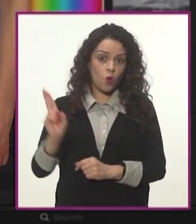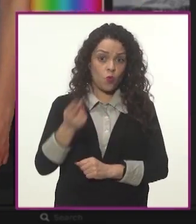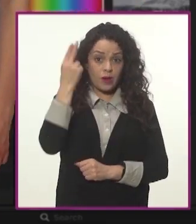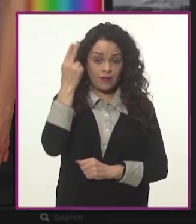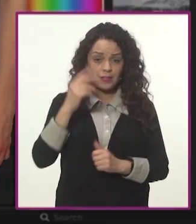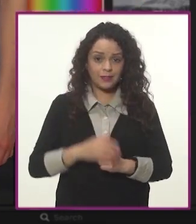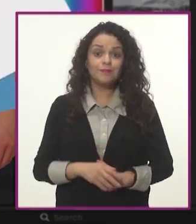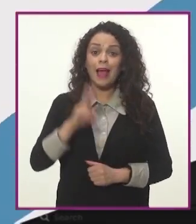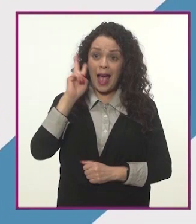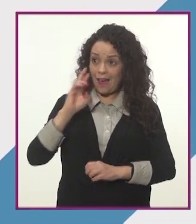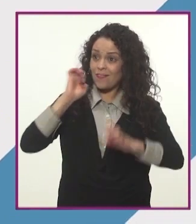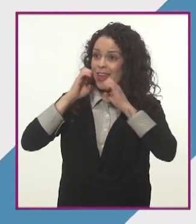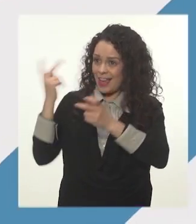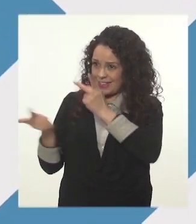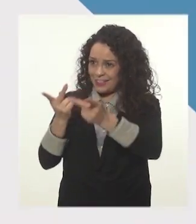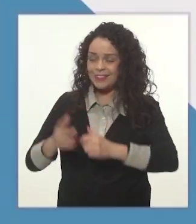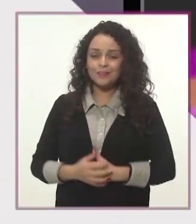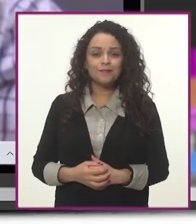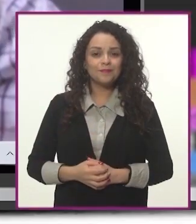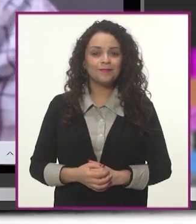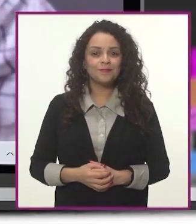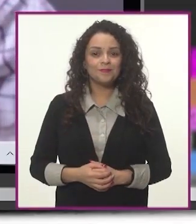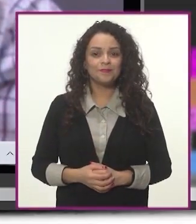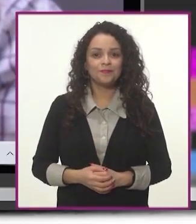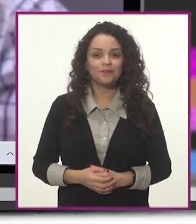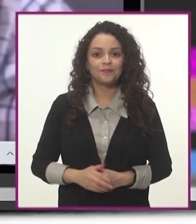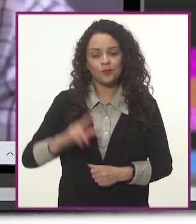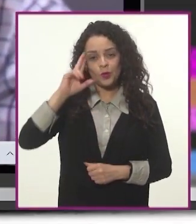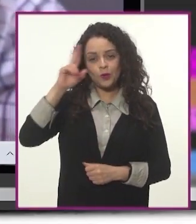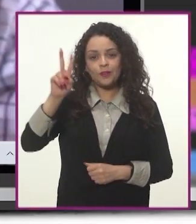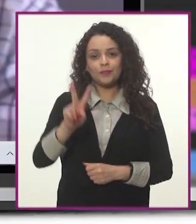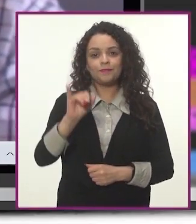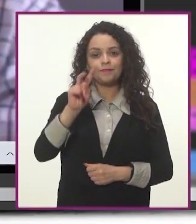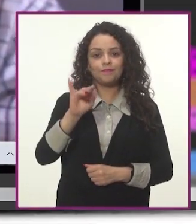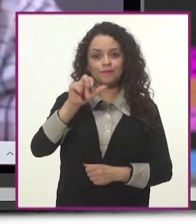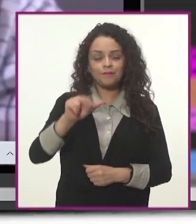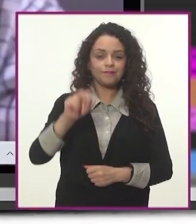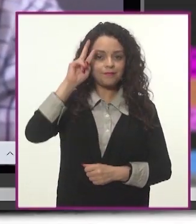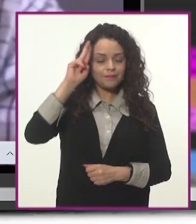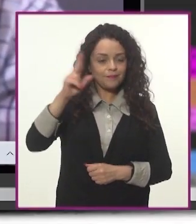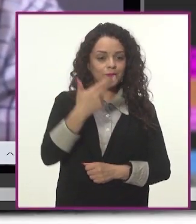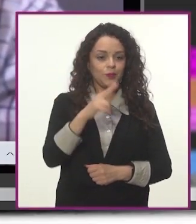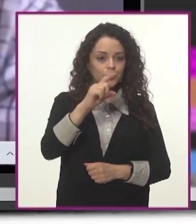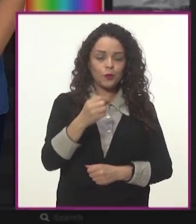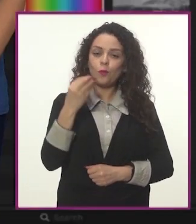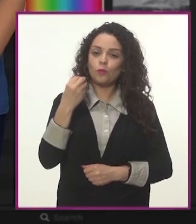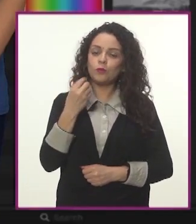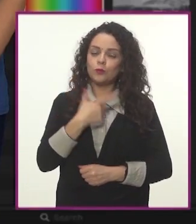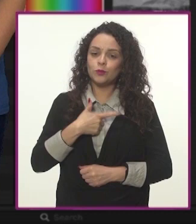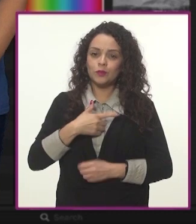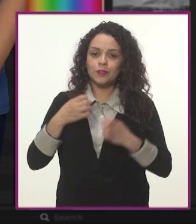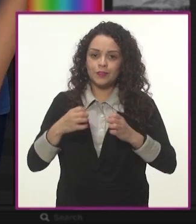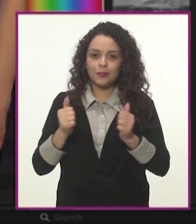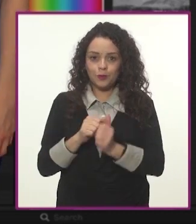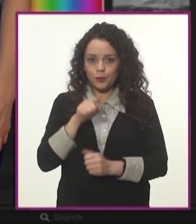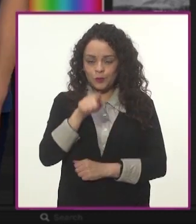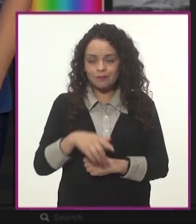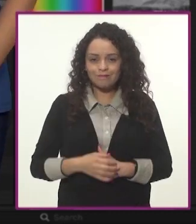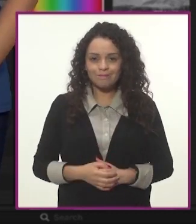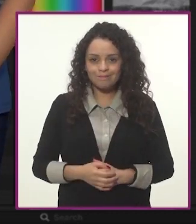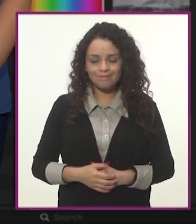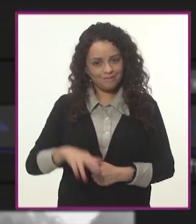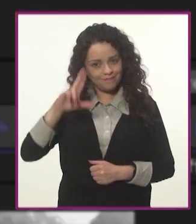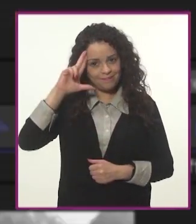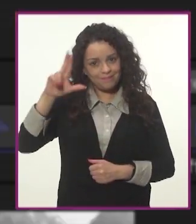a entrevistarlo. Hola Viviana, hola Hugo, es un gusto estar con ustedes. Hola, ¿cómo estás?